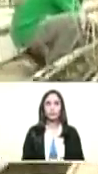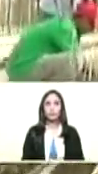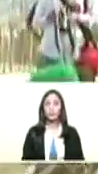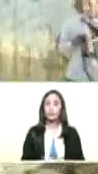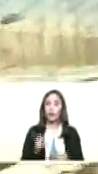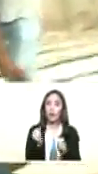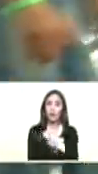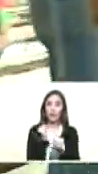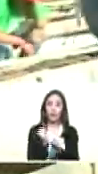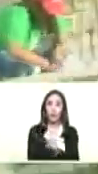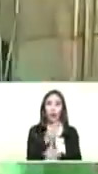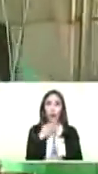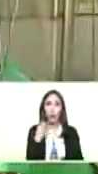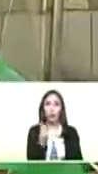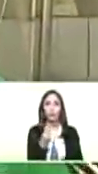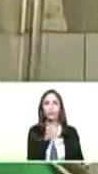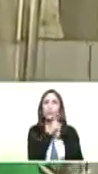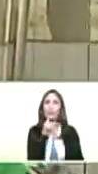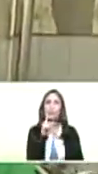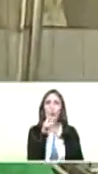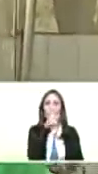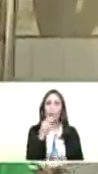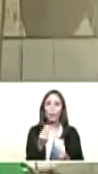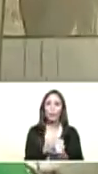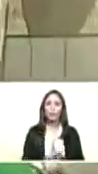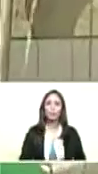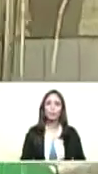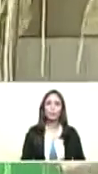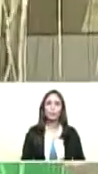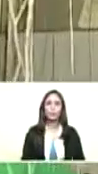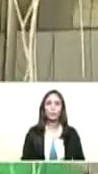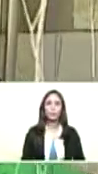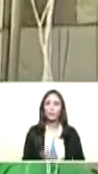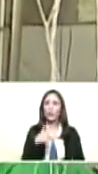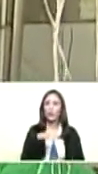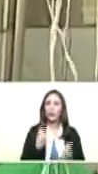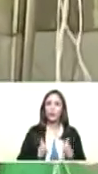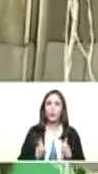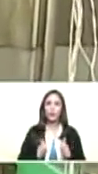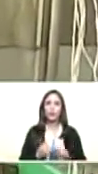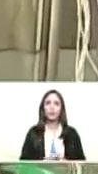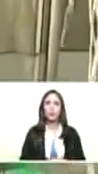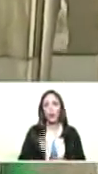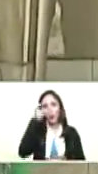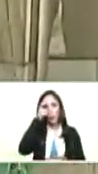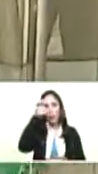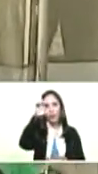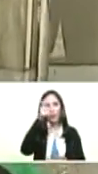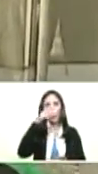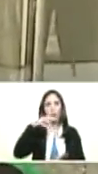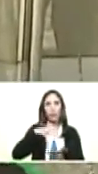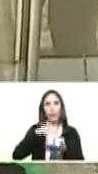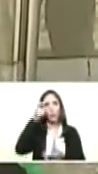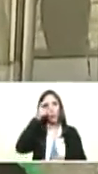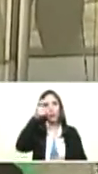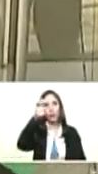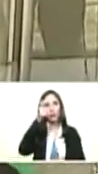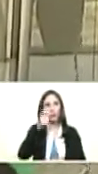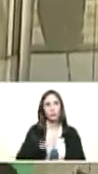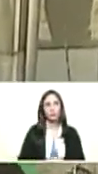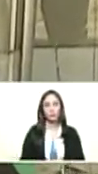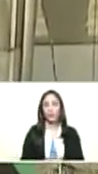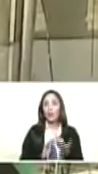Chamba Agrourbana, ¿cómo te llamas tú? Rafael Belisario, presidente. Rafael, ¿de dónde eres tú, Rafael? Del estado Guárico, presidente. De Guárico, o sea que vienes de